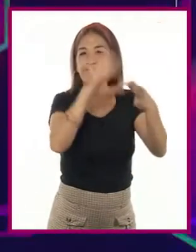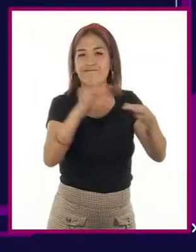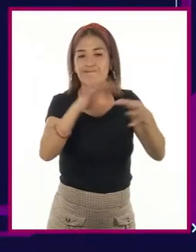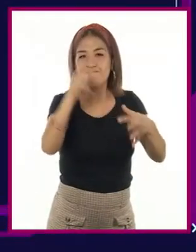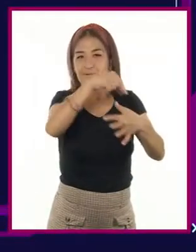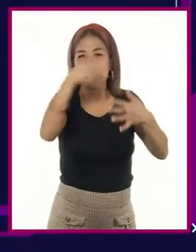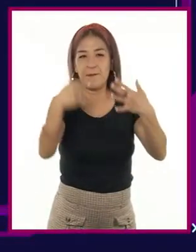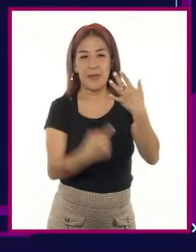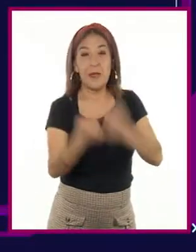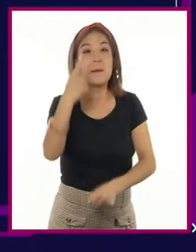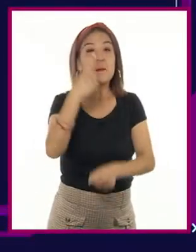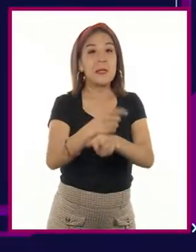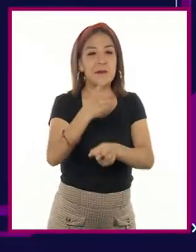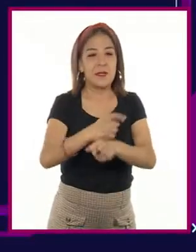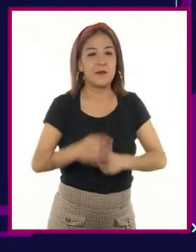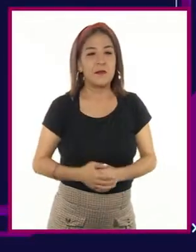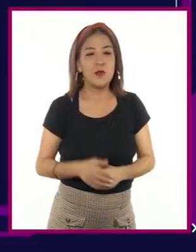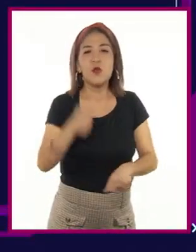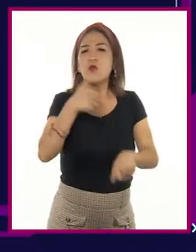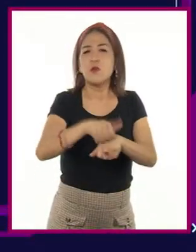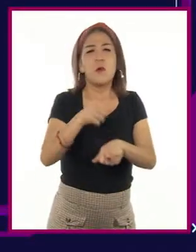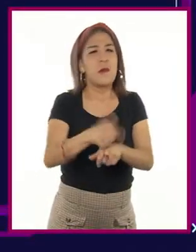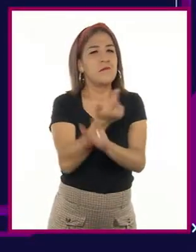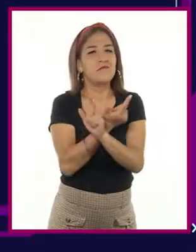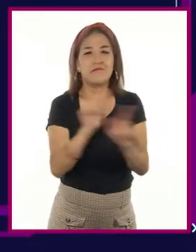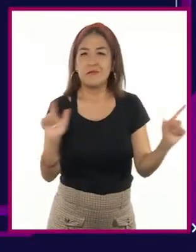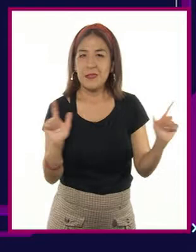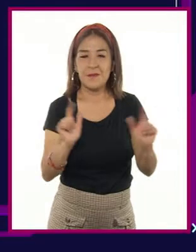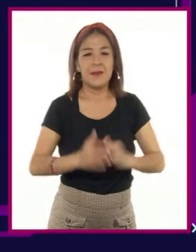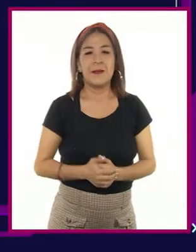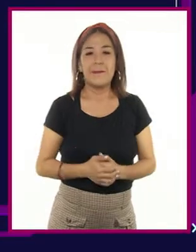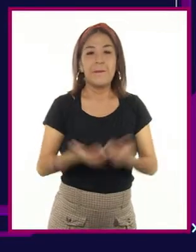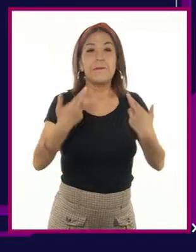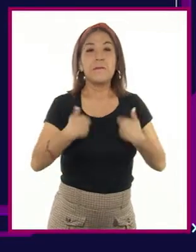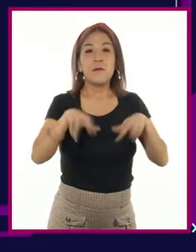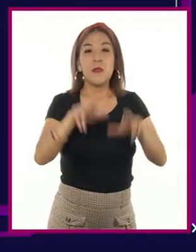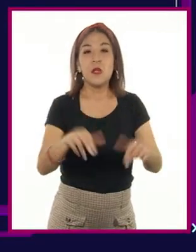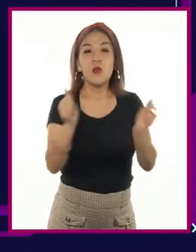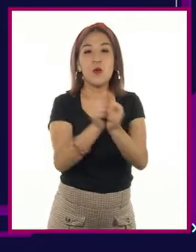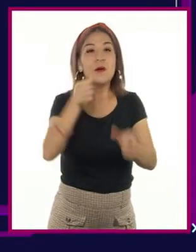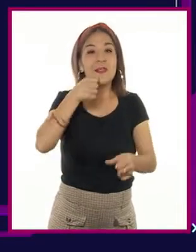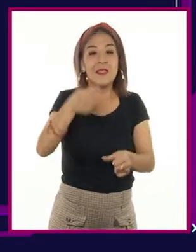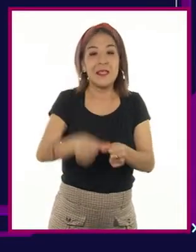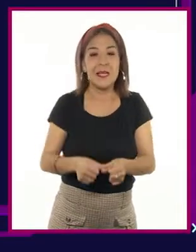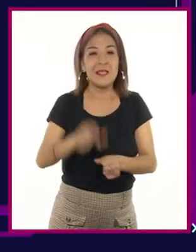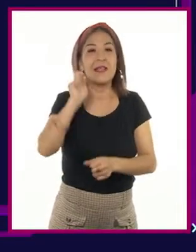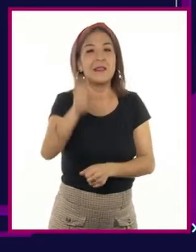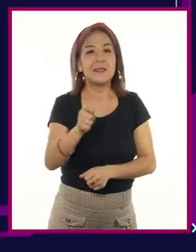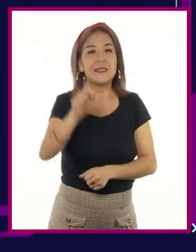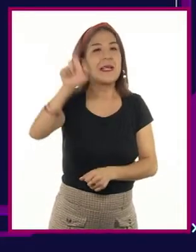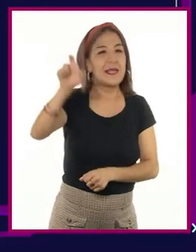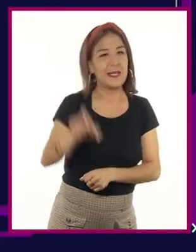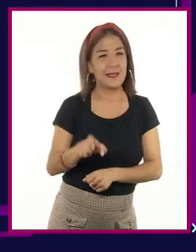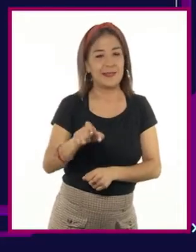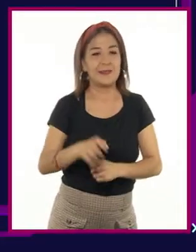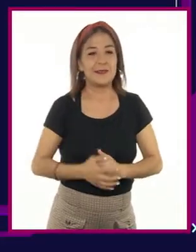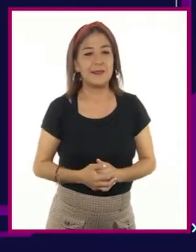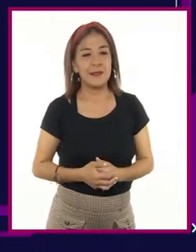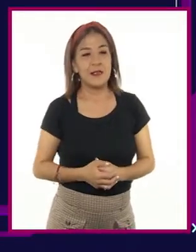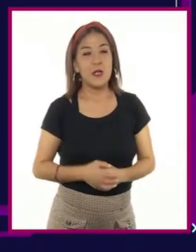1 un número cualquiera se representa con una literal que en este caso es x